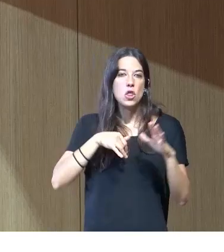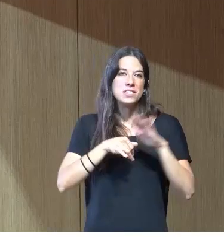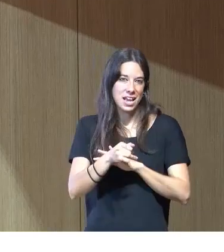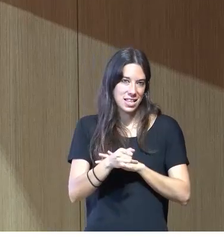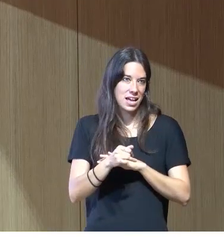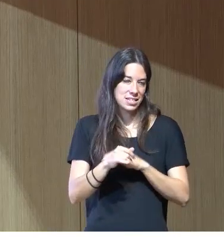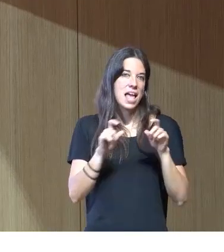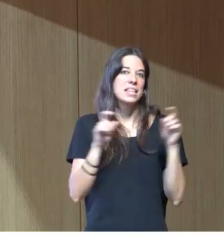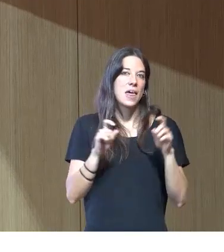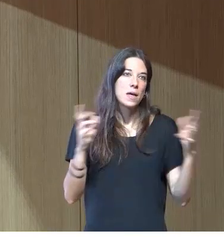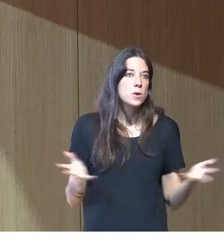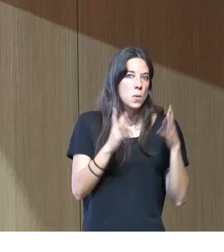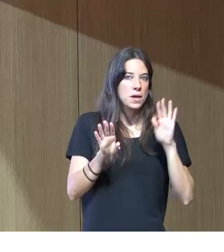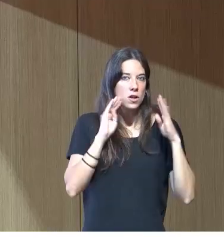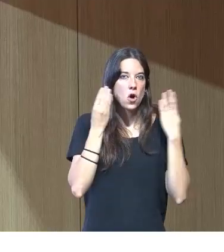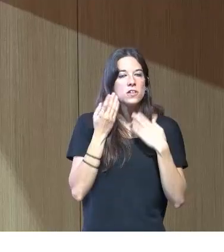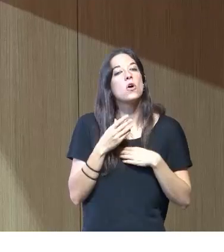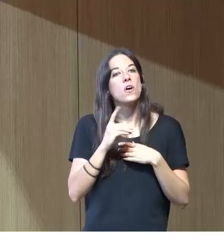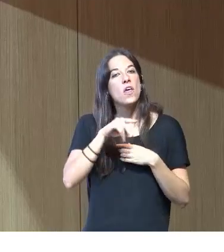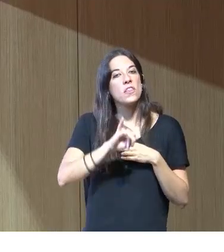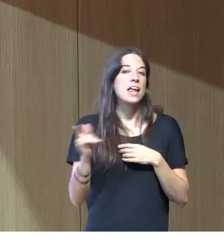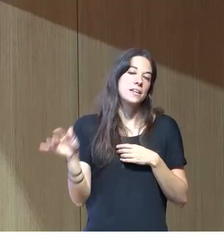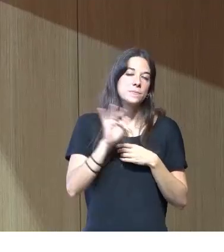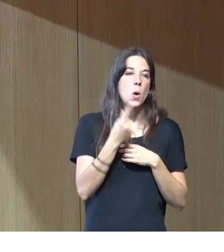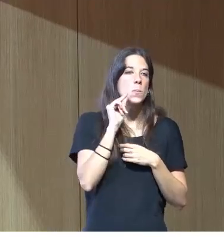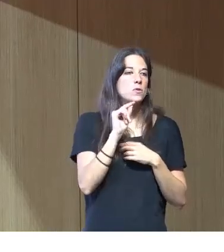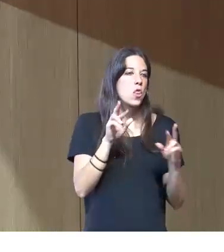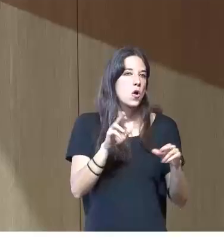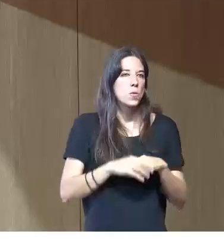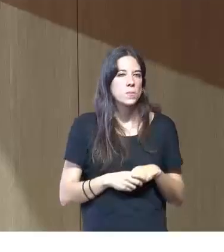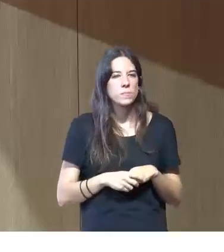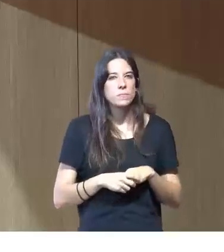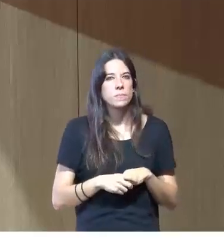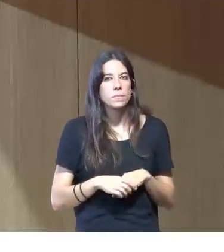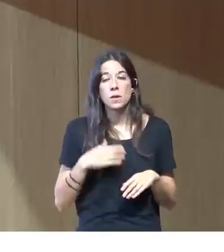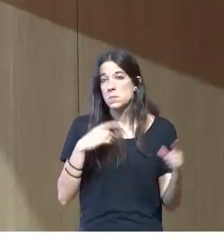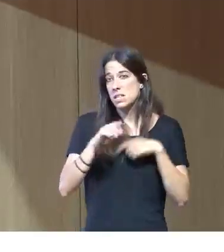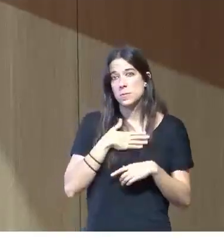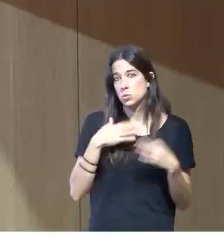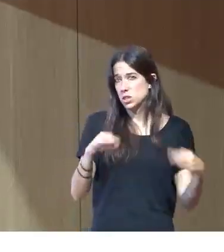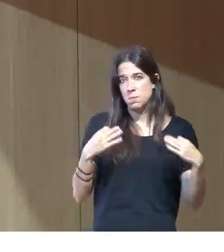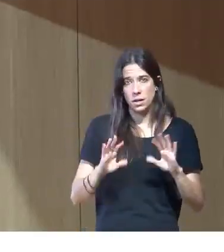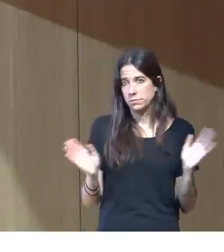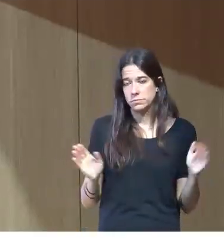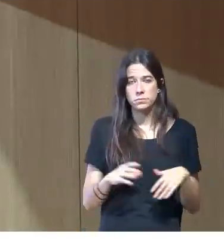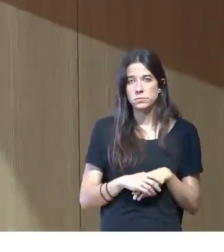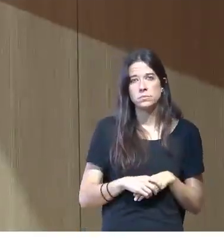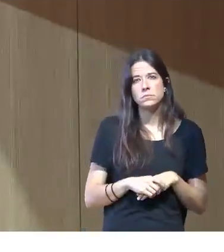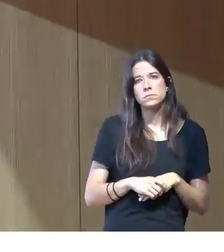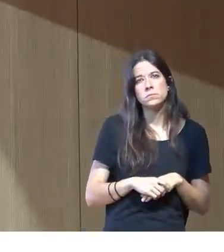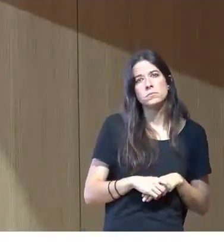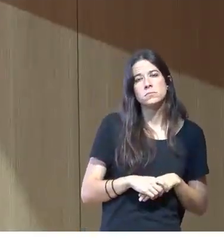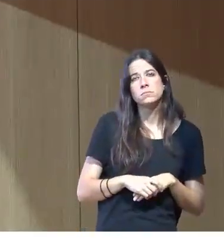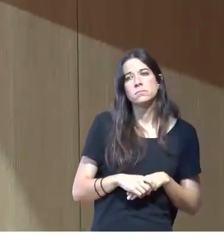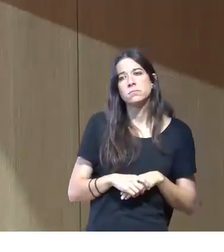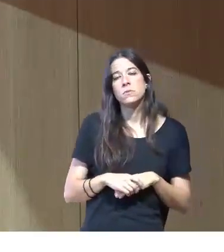que promueve el congreso Dani puesto minuto de oro Vale pues mi mensaje es bastante simple no no podemos